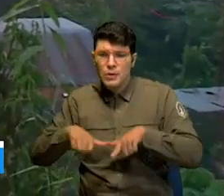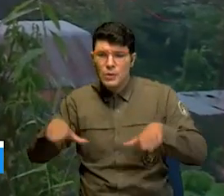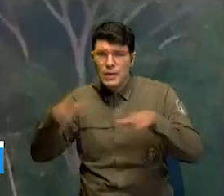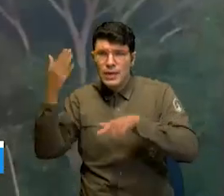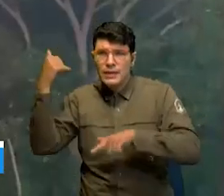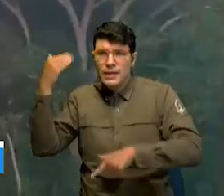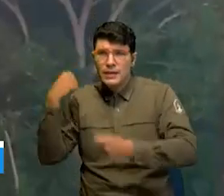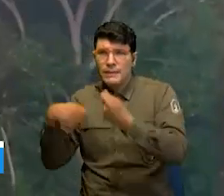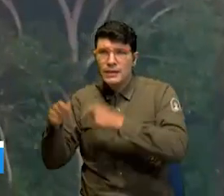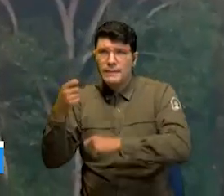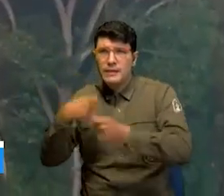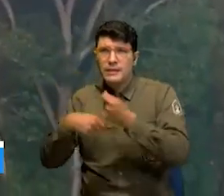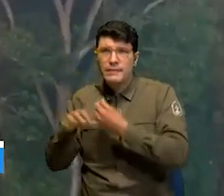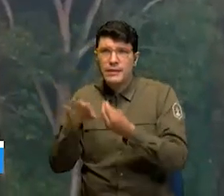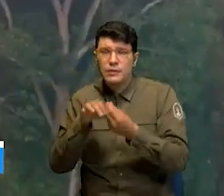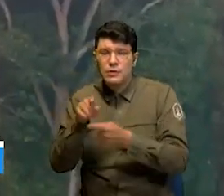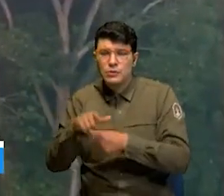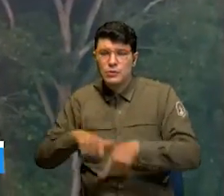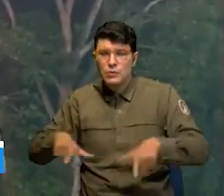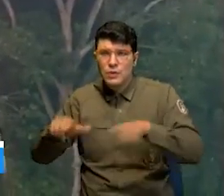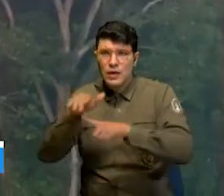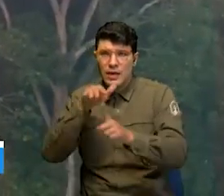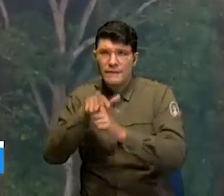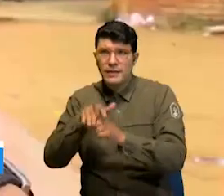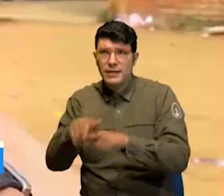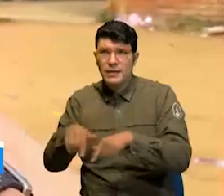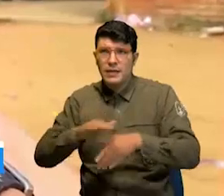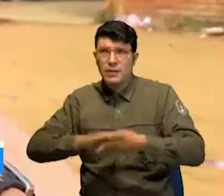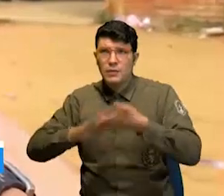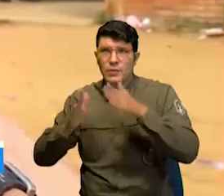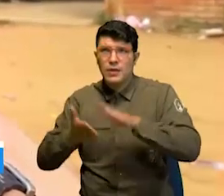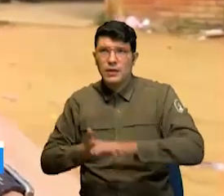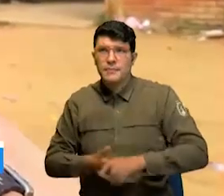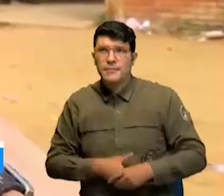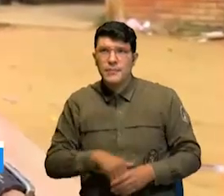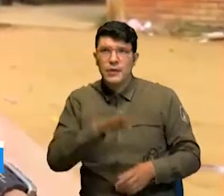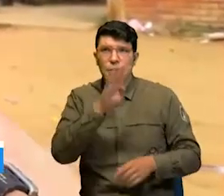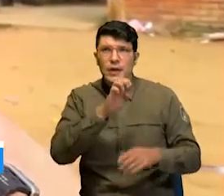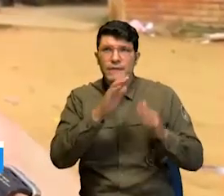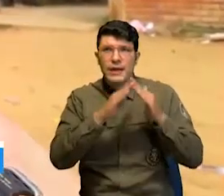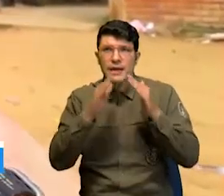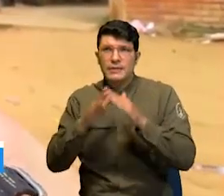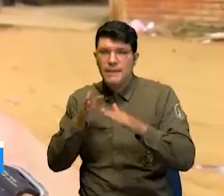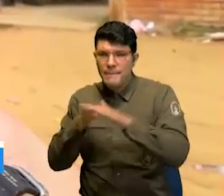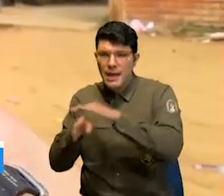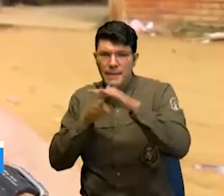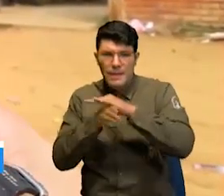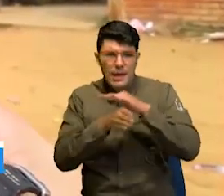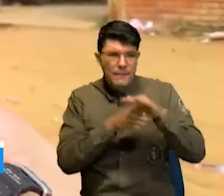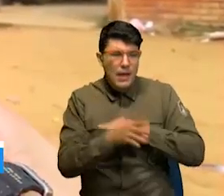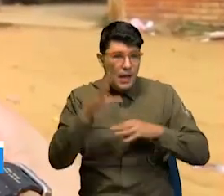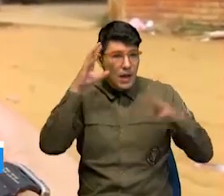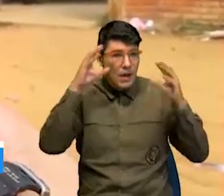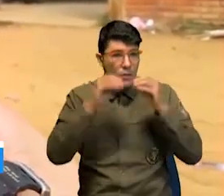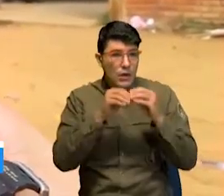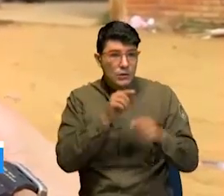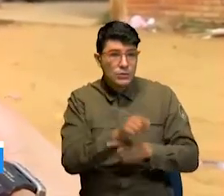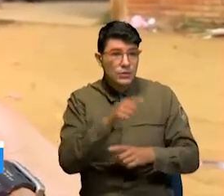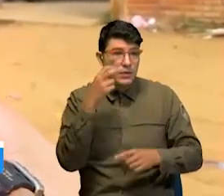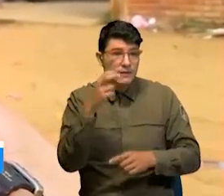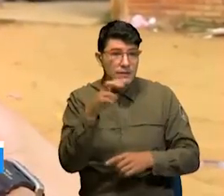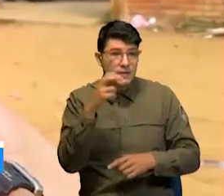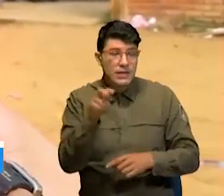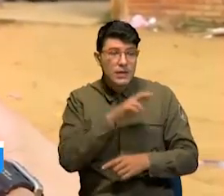hace tiempo venía azotando a los habitantes del lugar nueve allanamientos que en coordinación con la fiscalía hemos